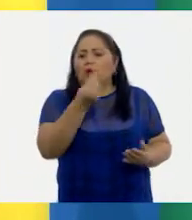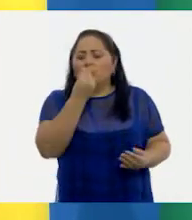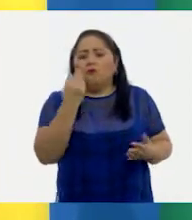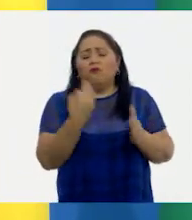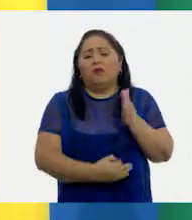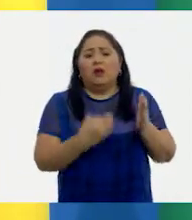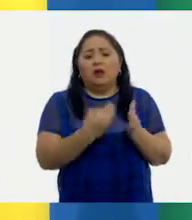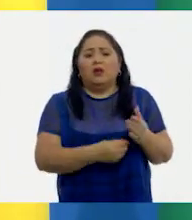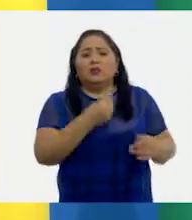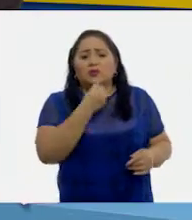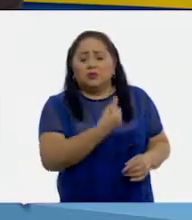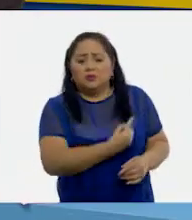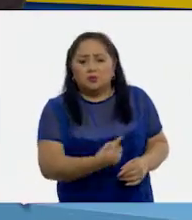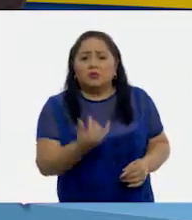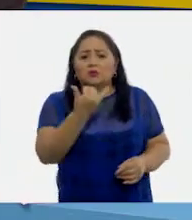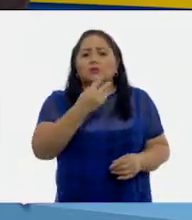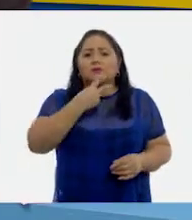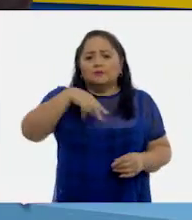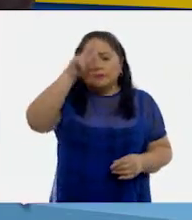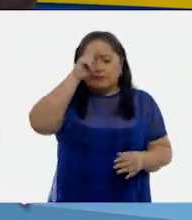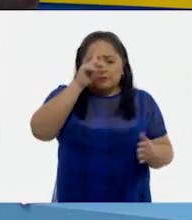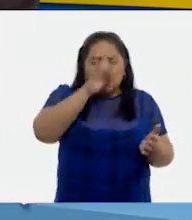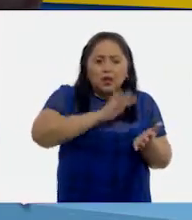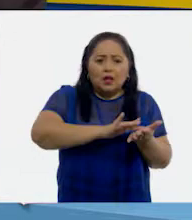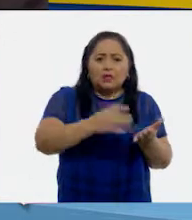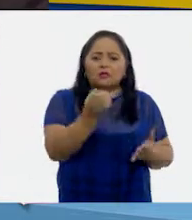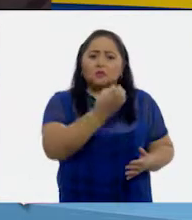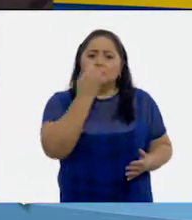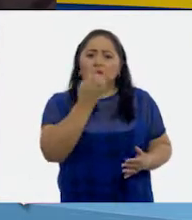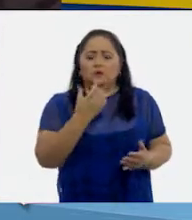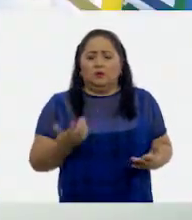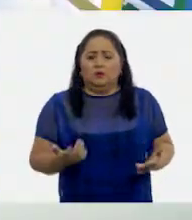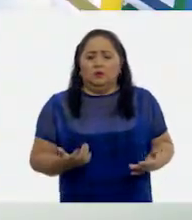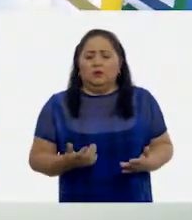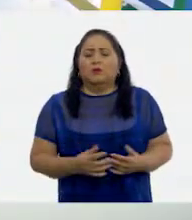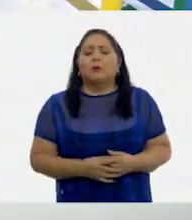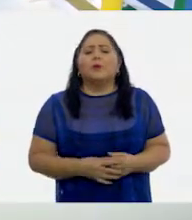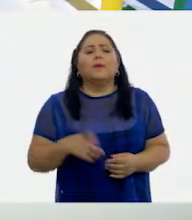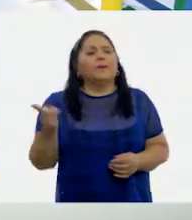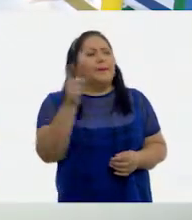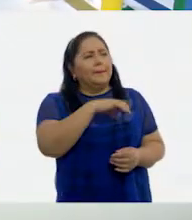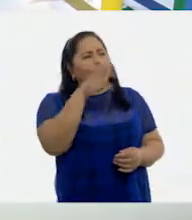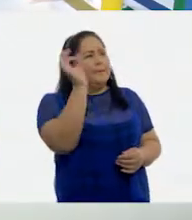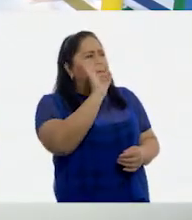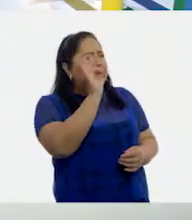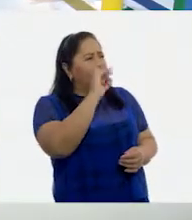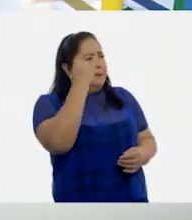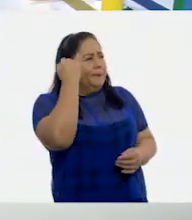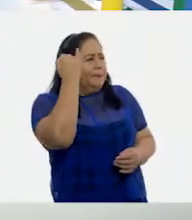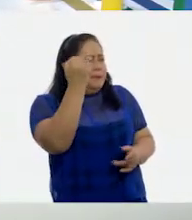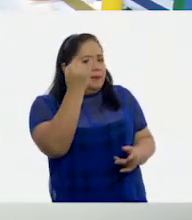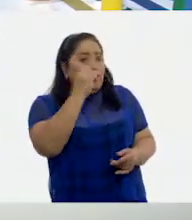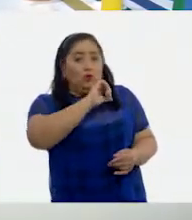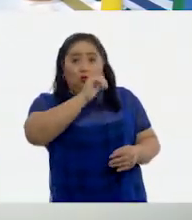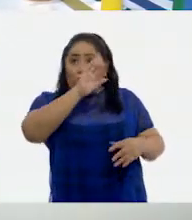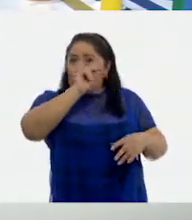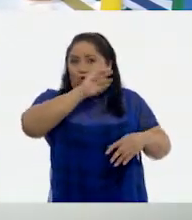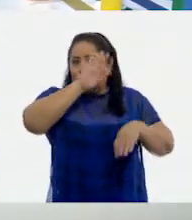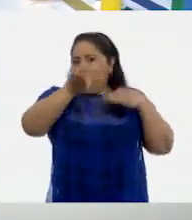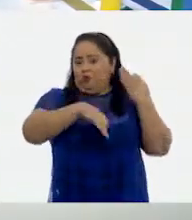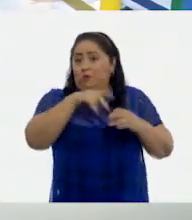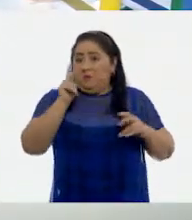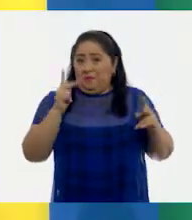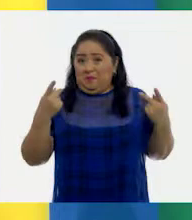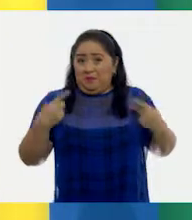infantil y el analfabetismo. Pero supongo que no en todas las localidades rurales las personas